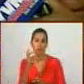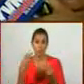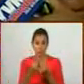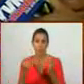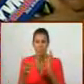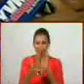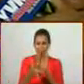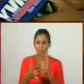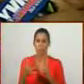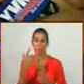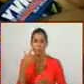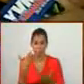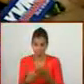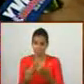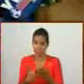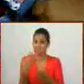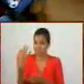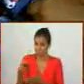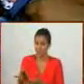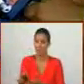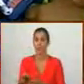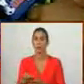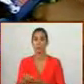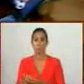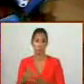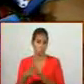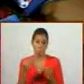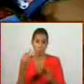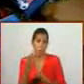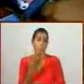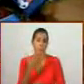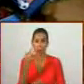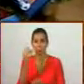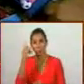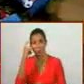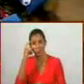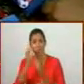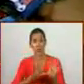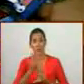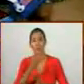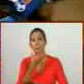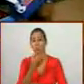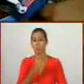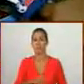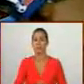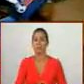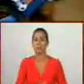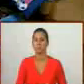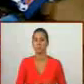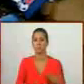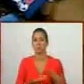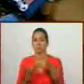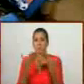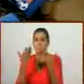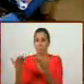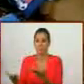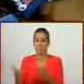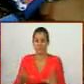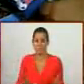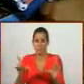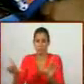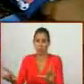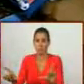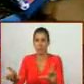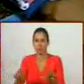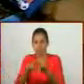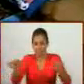y esperamos, si todo marcha al ritmo que queremos, para el 15 de diciembre, bueno, estar entregando los títulos de